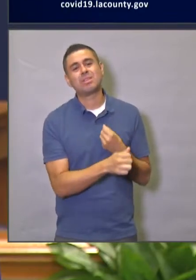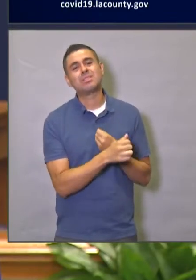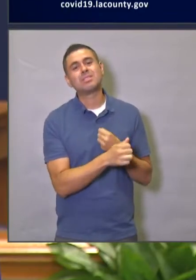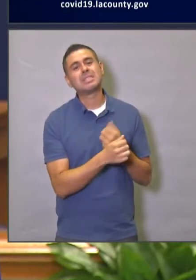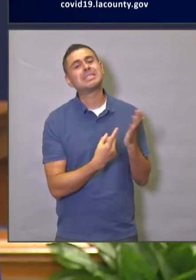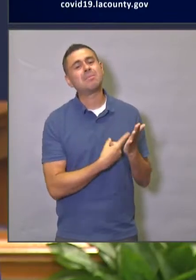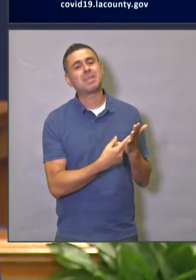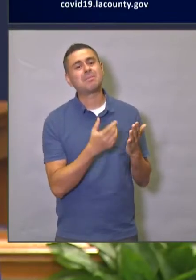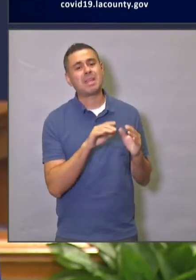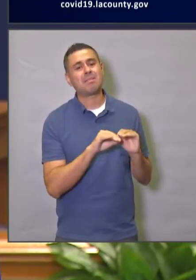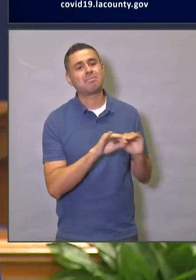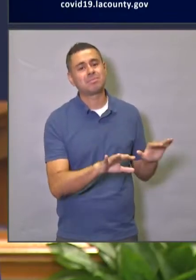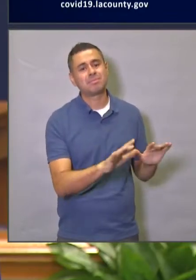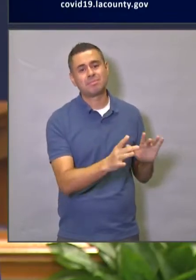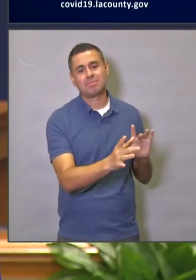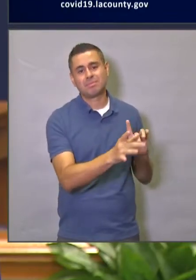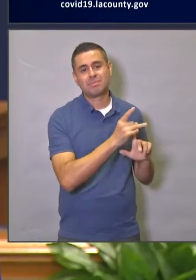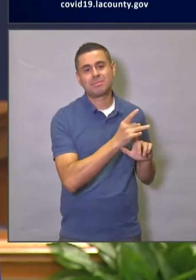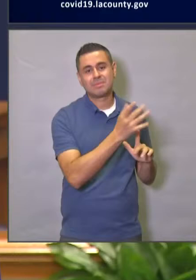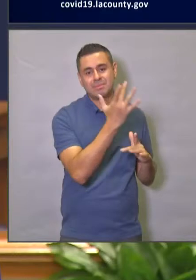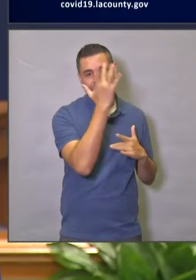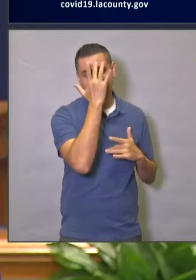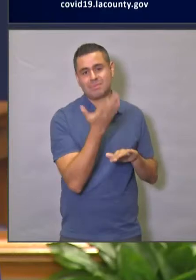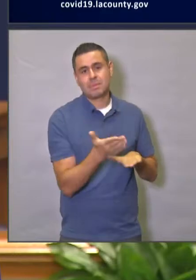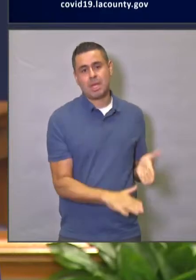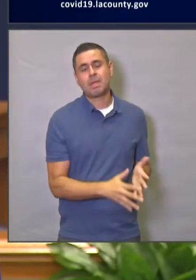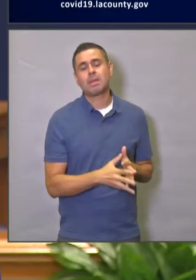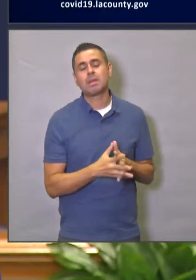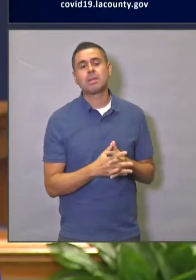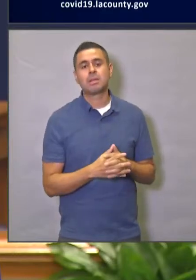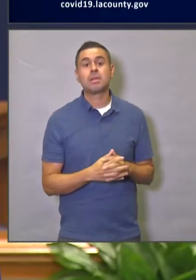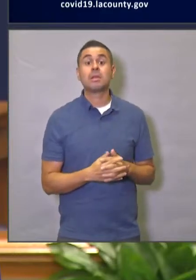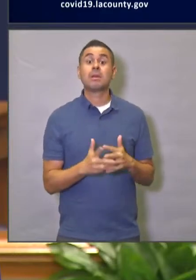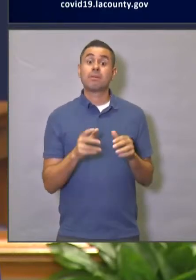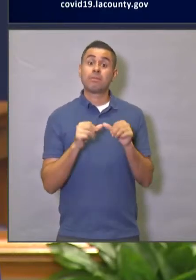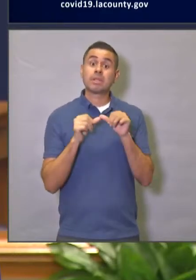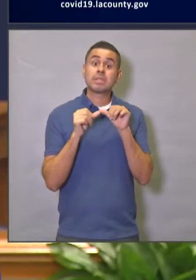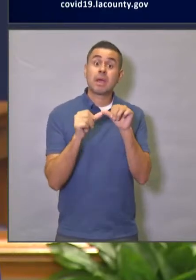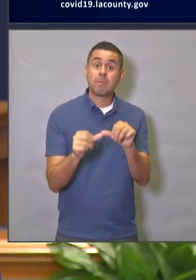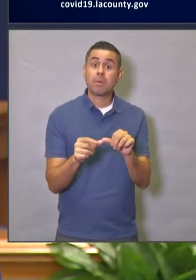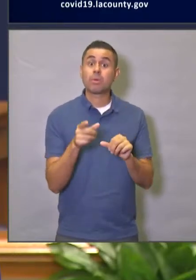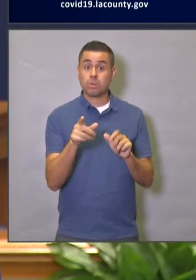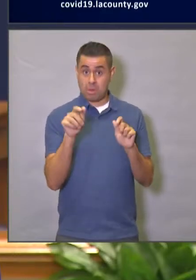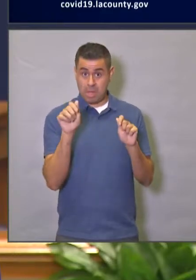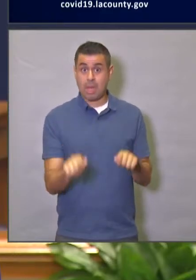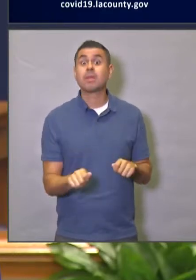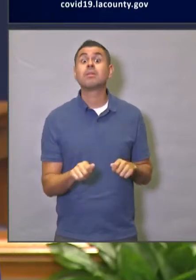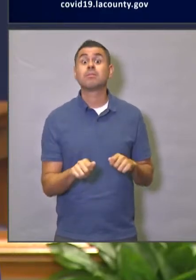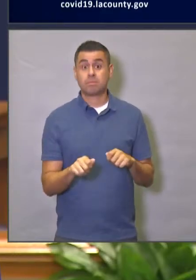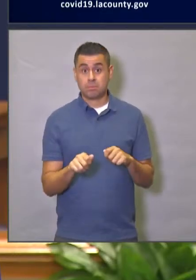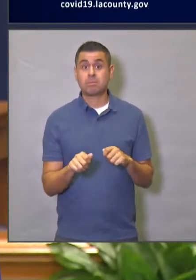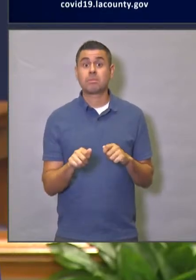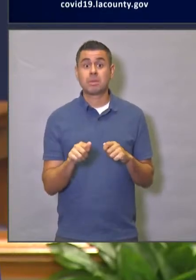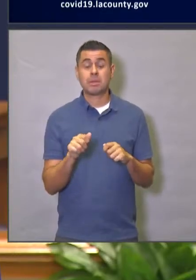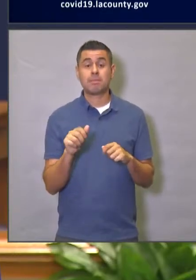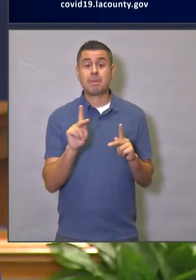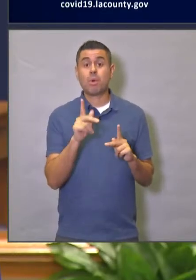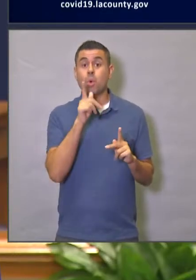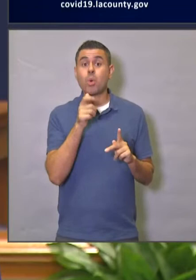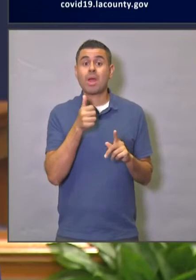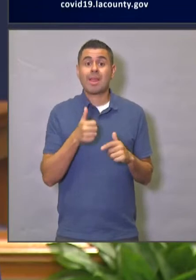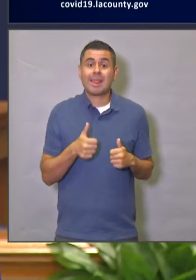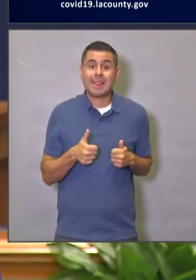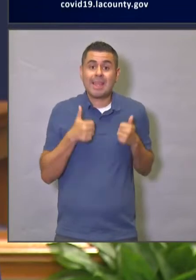mortal. Por ejemplo, pueden continuar planificando las celebraciones con miembros de su hogar